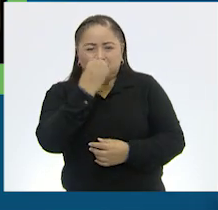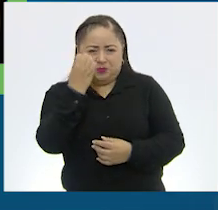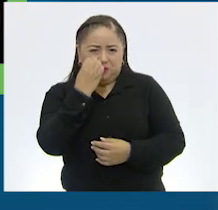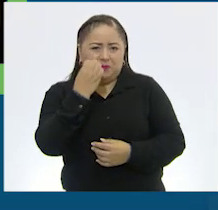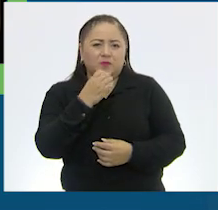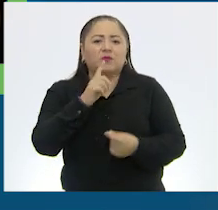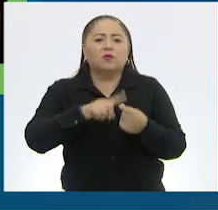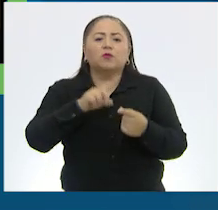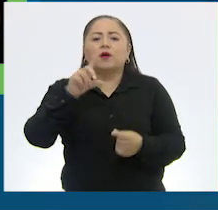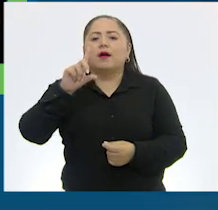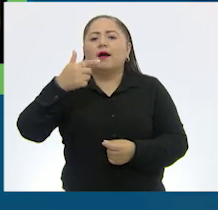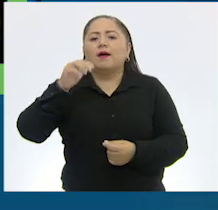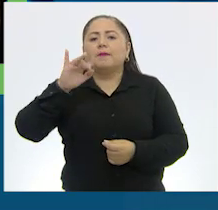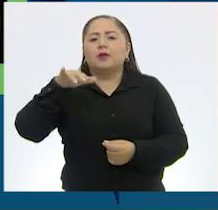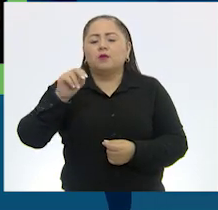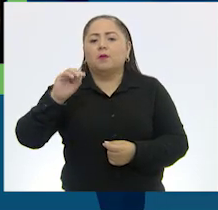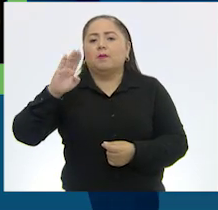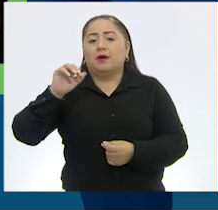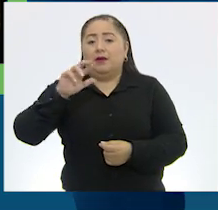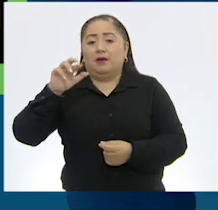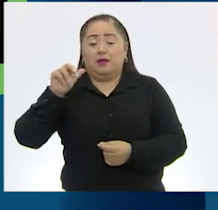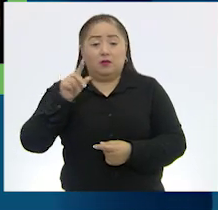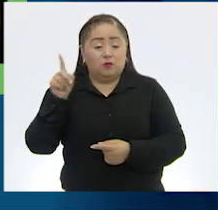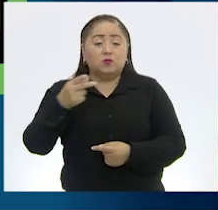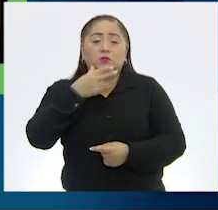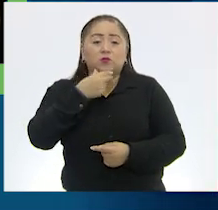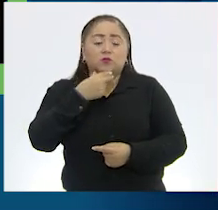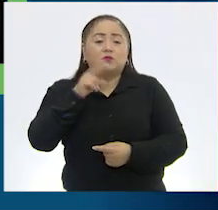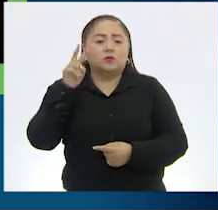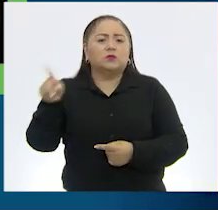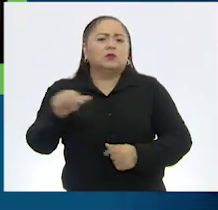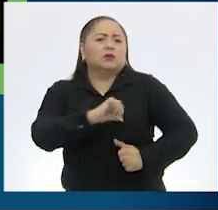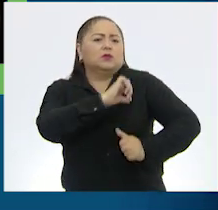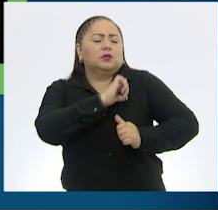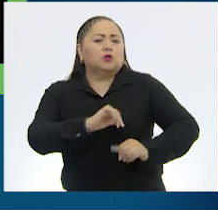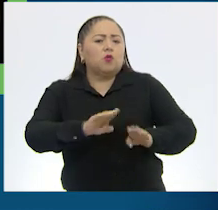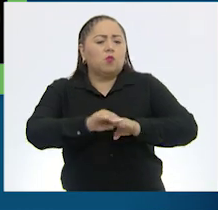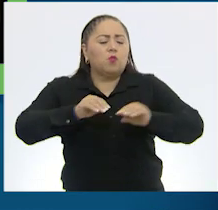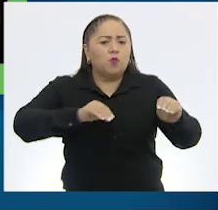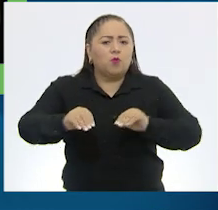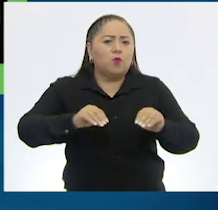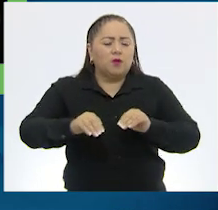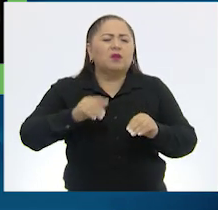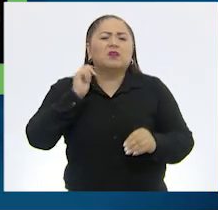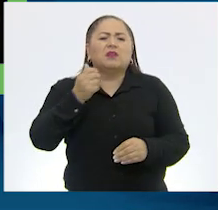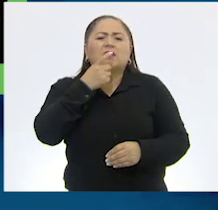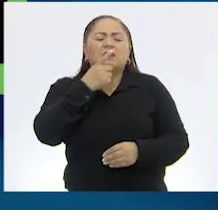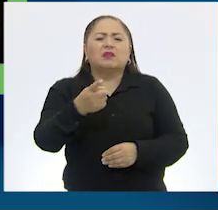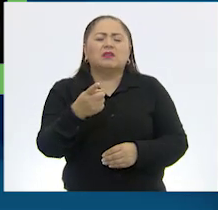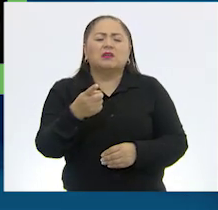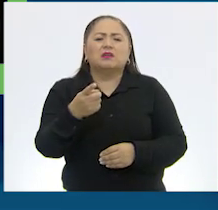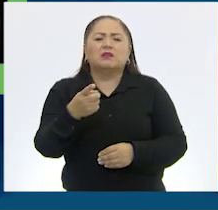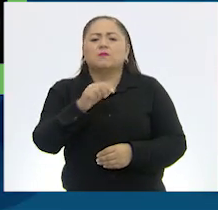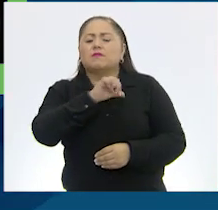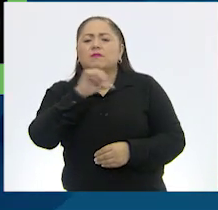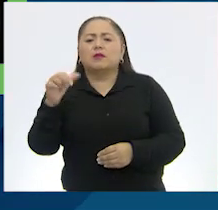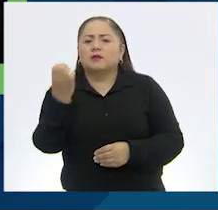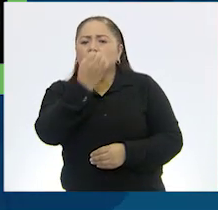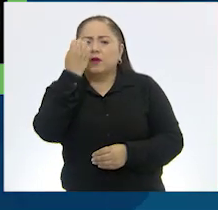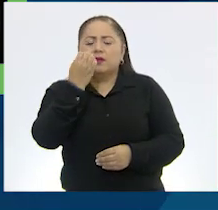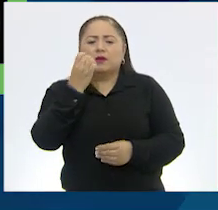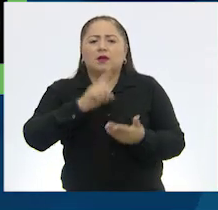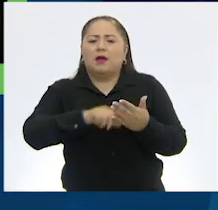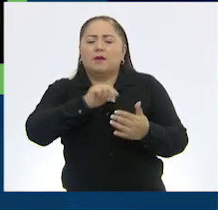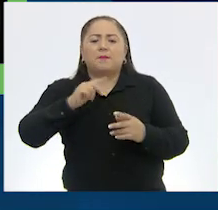presidía don Gavino Barreda. Gavino Barreda pues se va a encargar de promover todo lo que tiene que ver con la Escuela